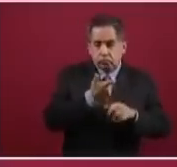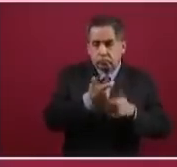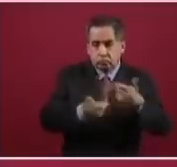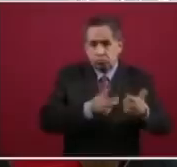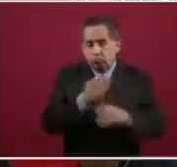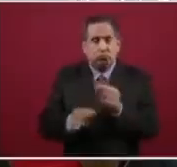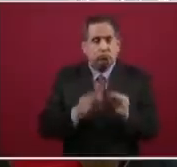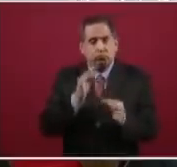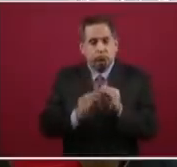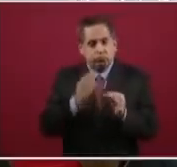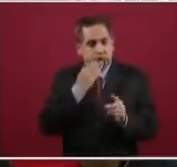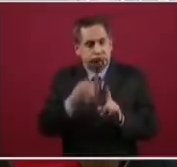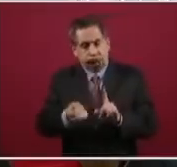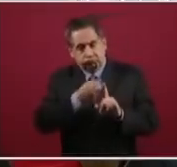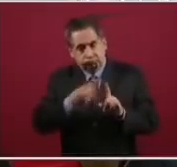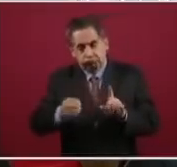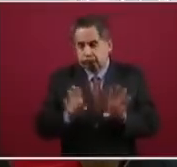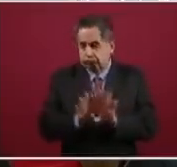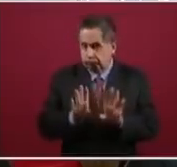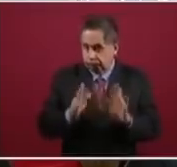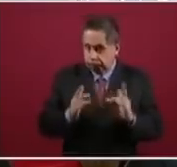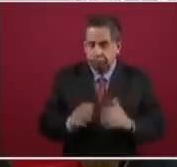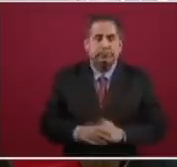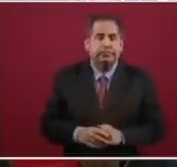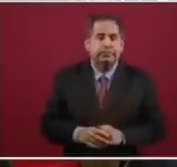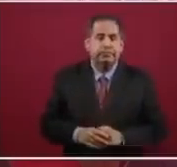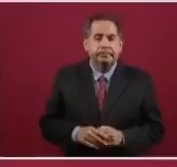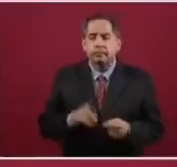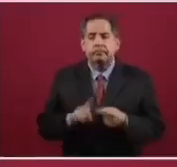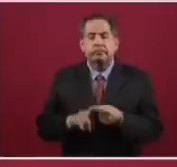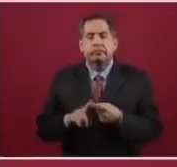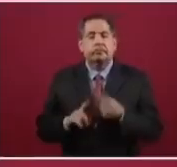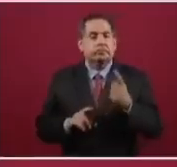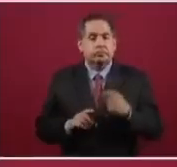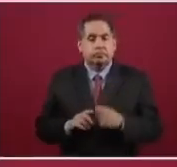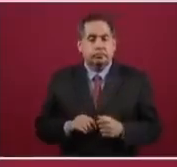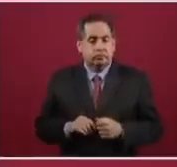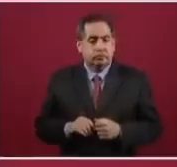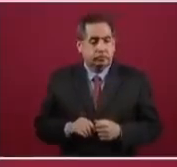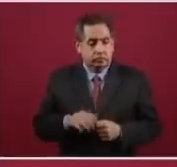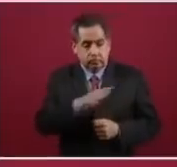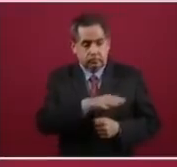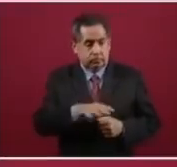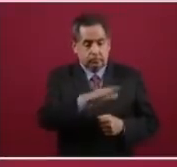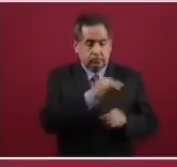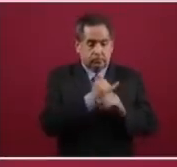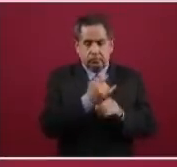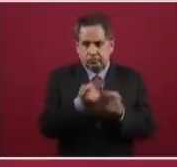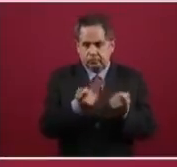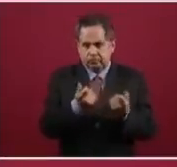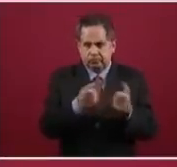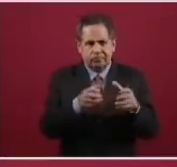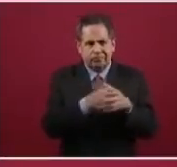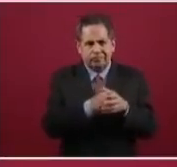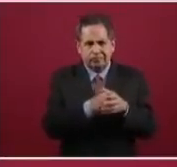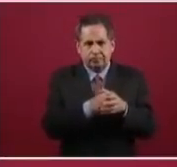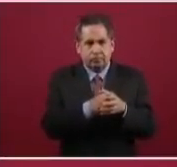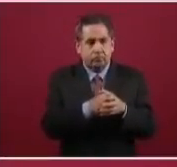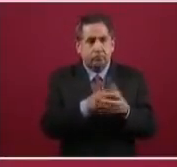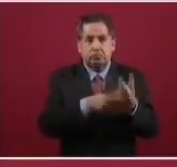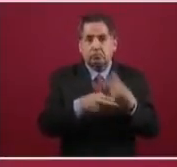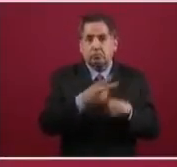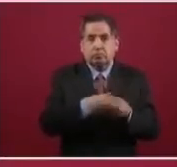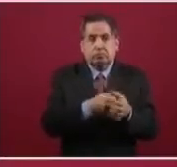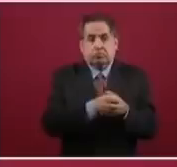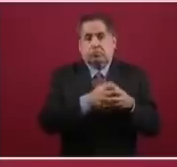cumpliendo con el marco tributario la primera es que aún cuando es un sector relativamente pequeño es el sector que más está creciendo